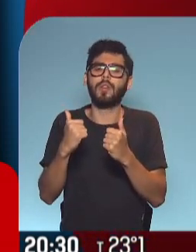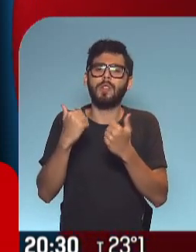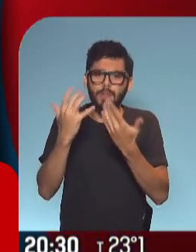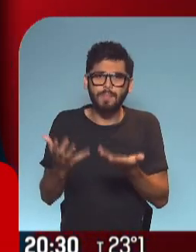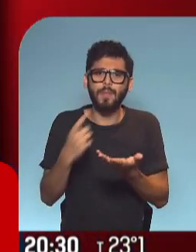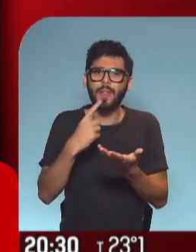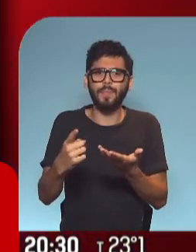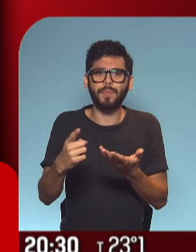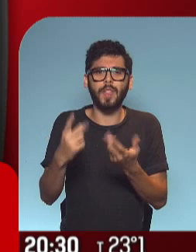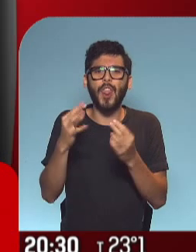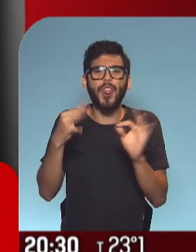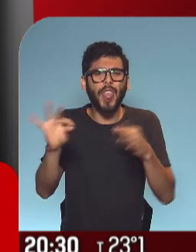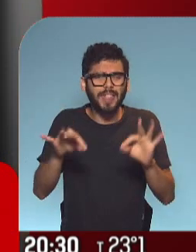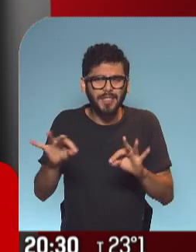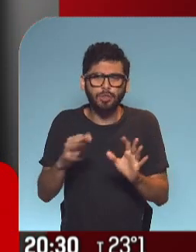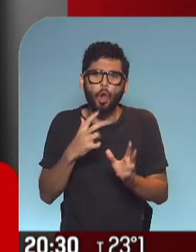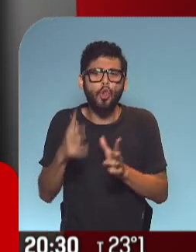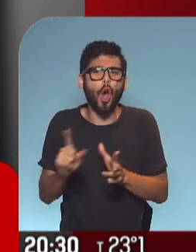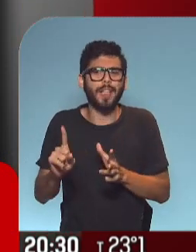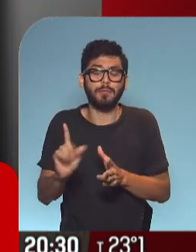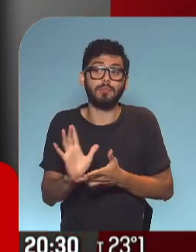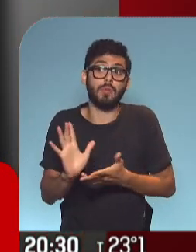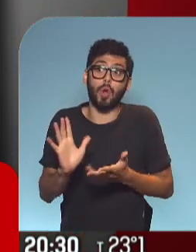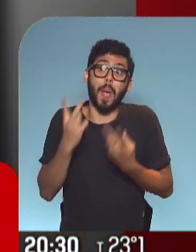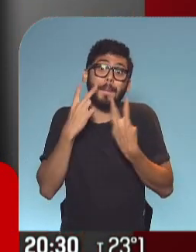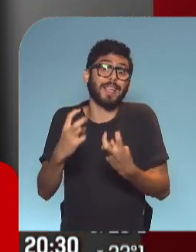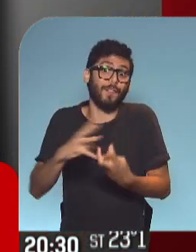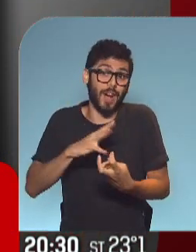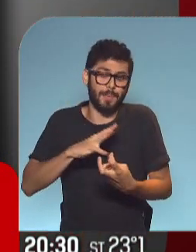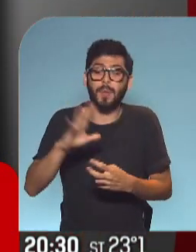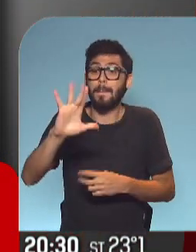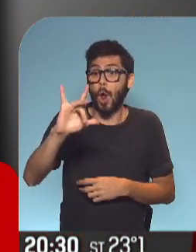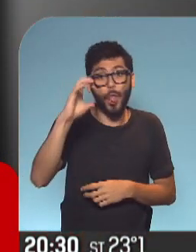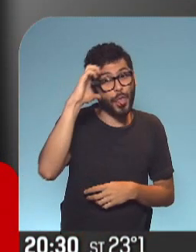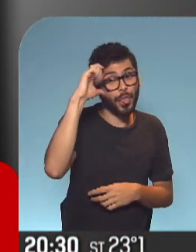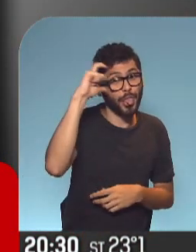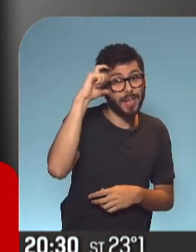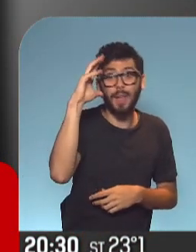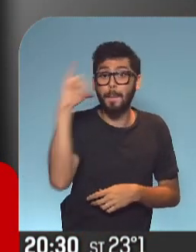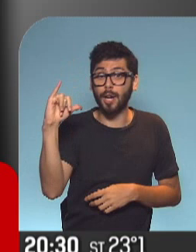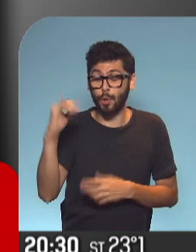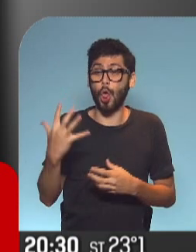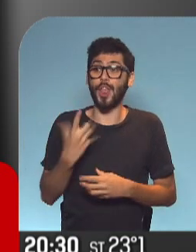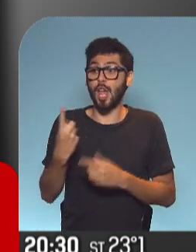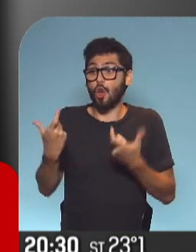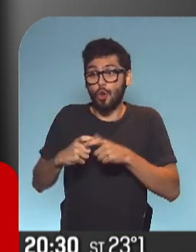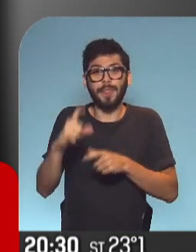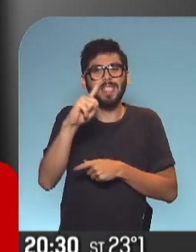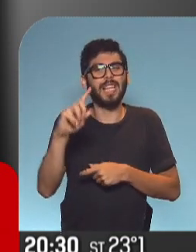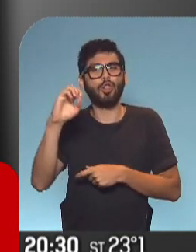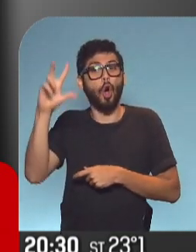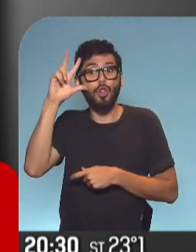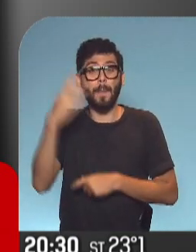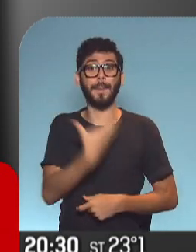omitido mayor nivel de detalle por la reserva que requería el caso el miércoles 10 de marzo durante la reunión de directorio 108 la